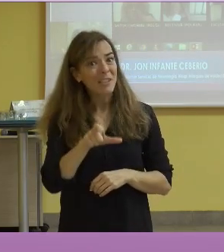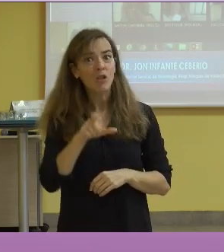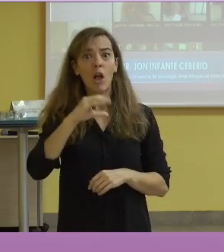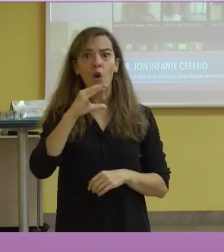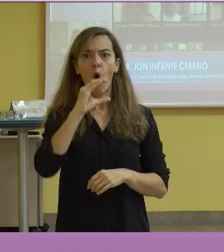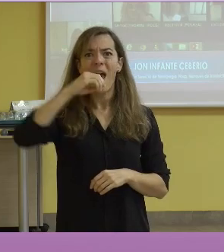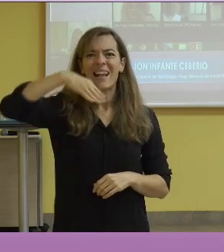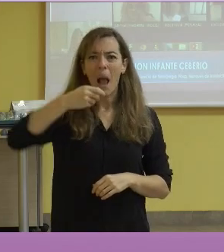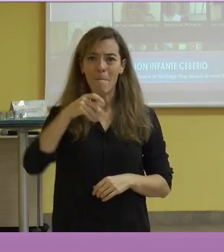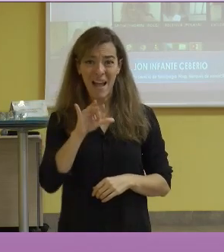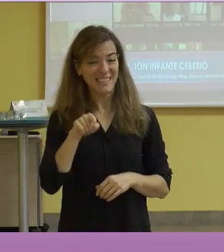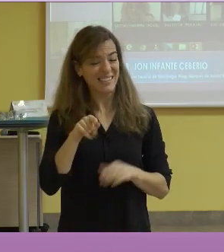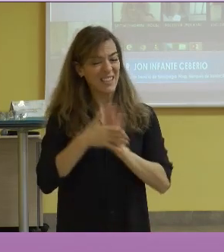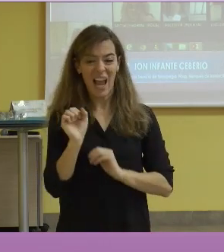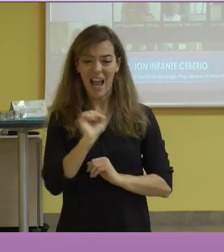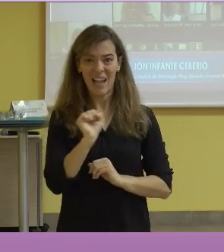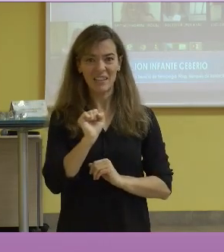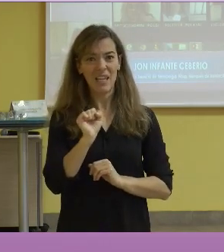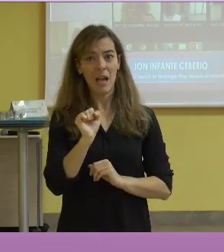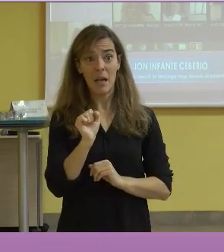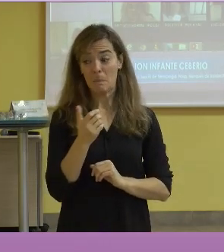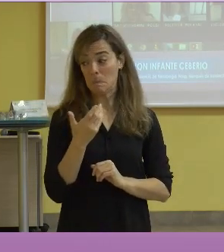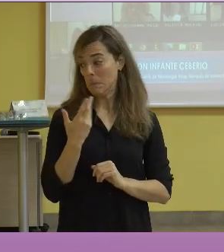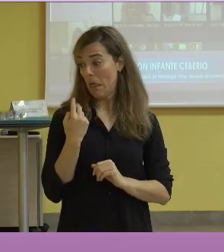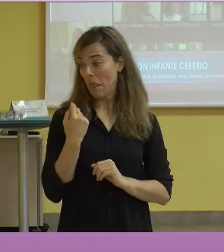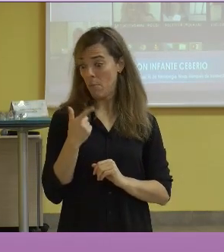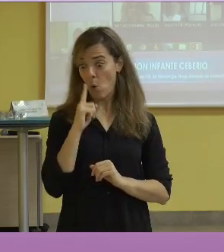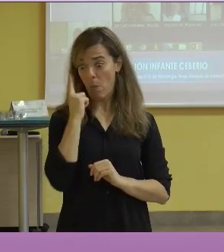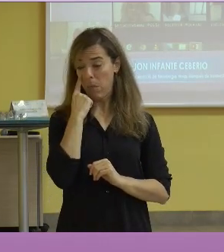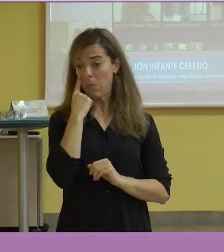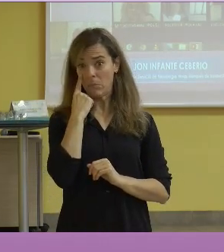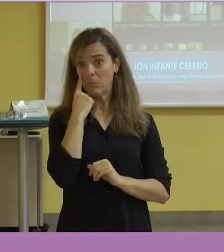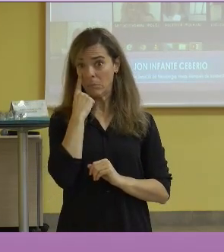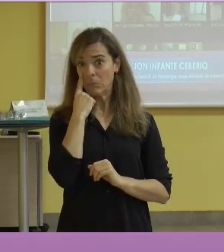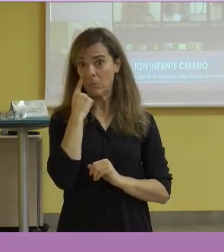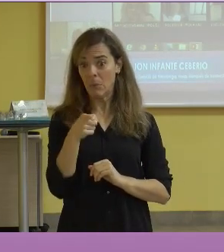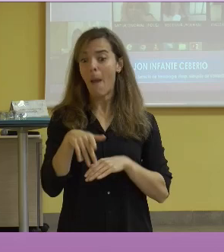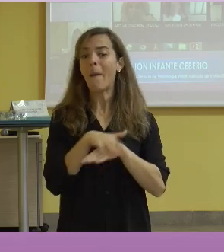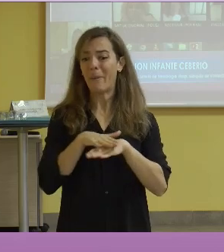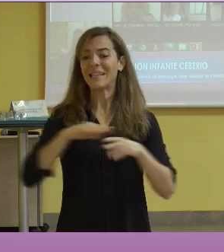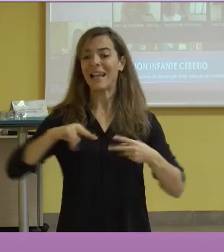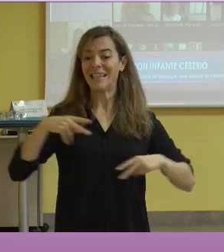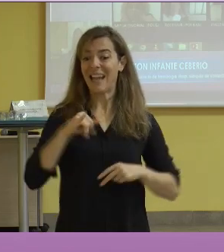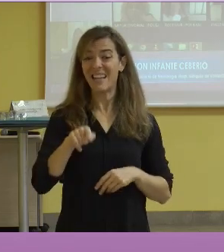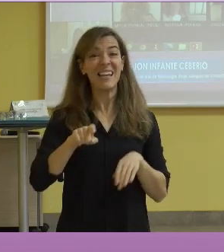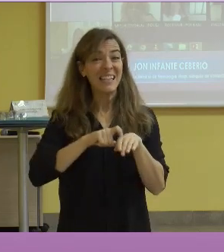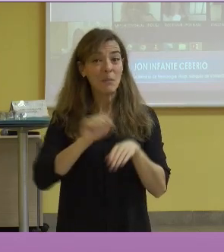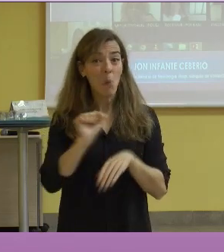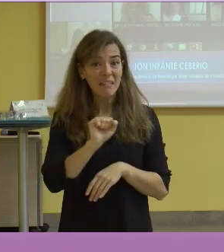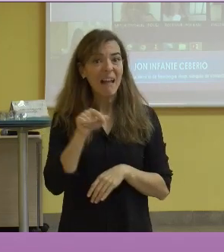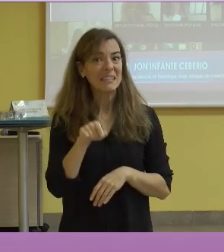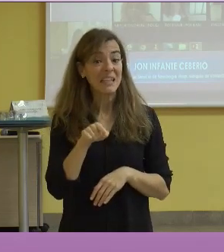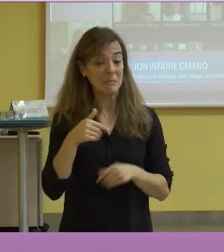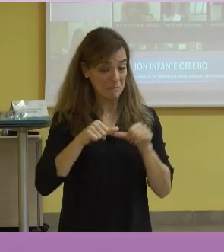CANVAS, que esta es una ataxia, bueno, pues recientemente se ha descubierto su base genética y es un tipo de ataxia que va a ser